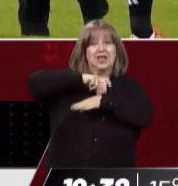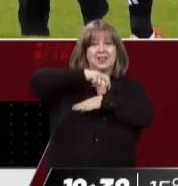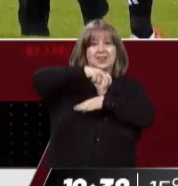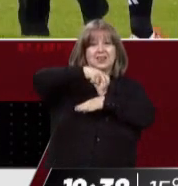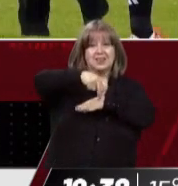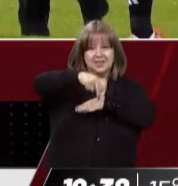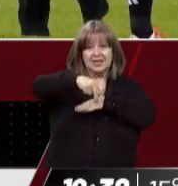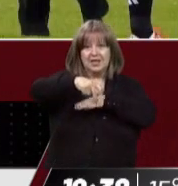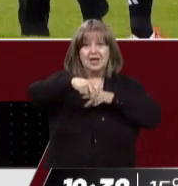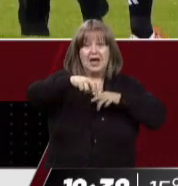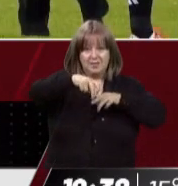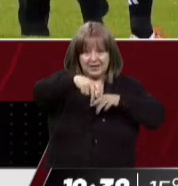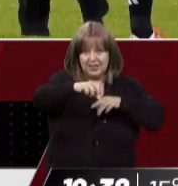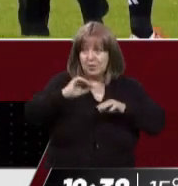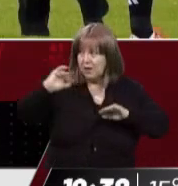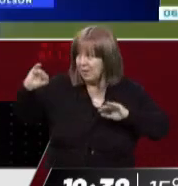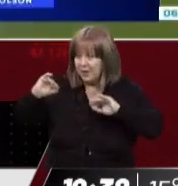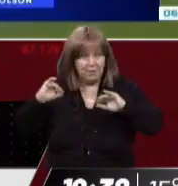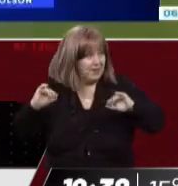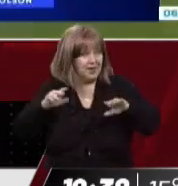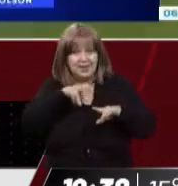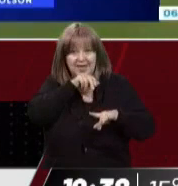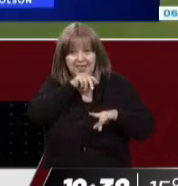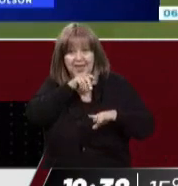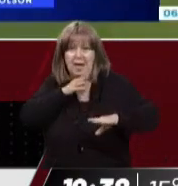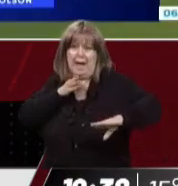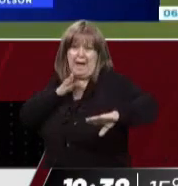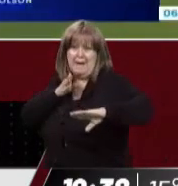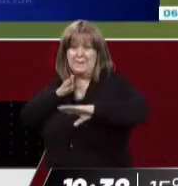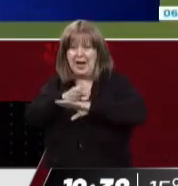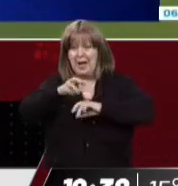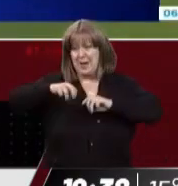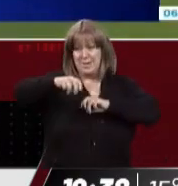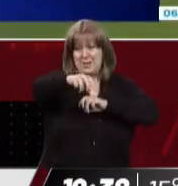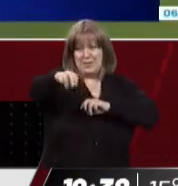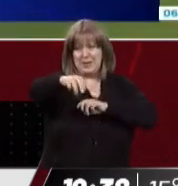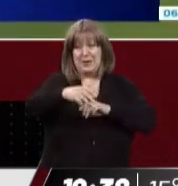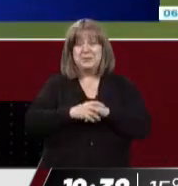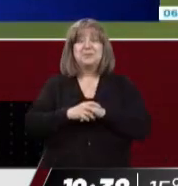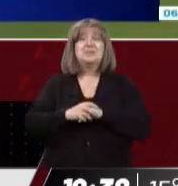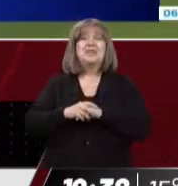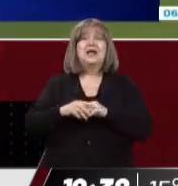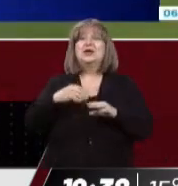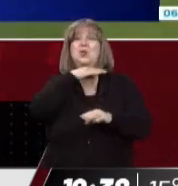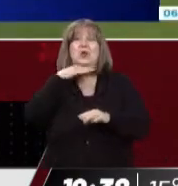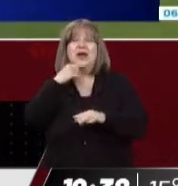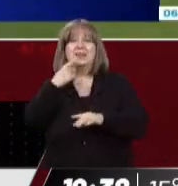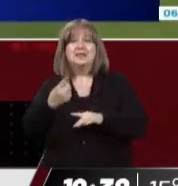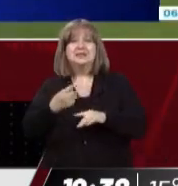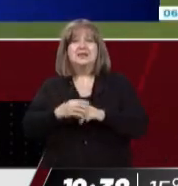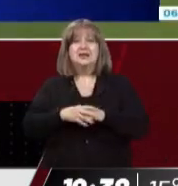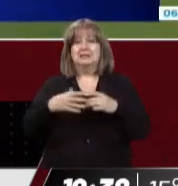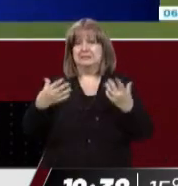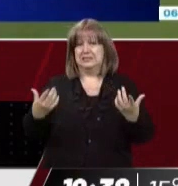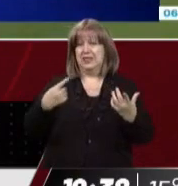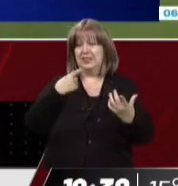ahí en y te mandaste. Ahora... Te trataron bastante bien, ¿eh? Por lo que en el principio, cuando estábamos viendo el partido, dijimos,